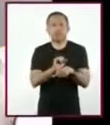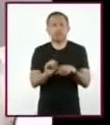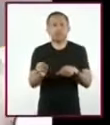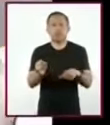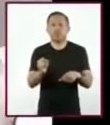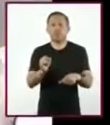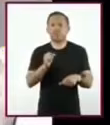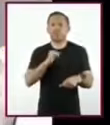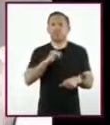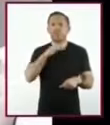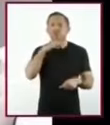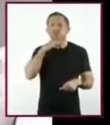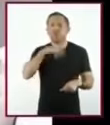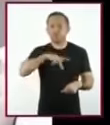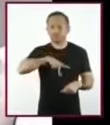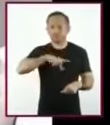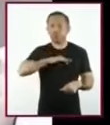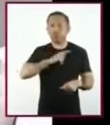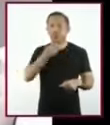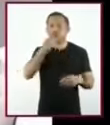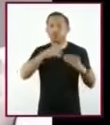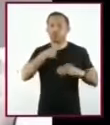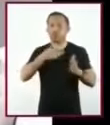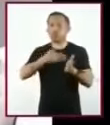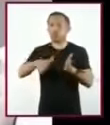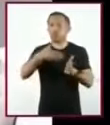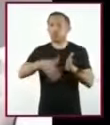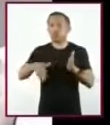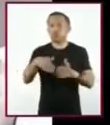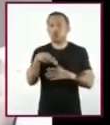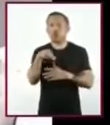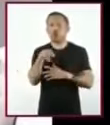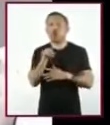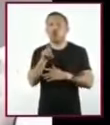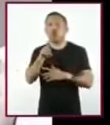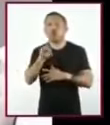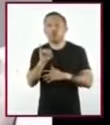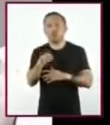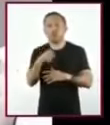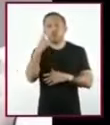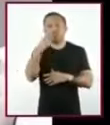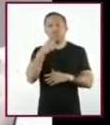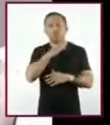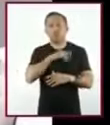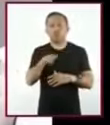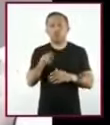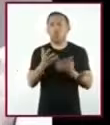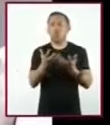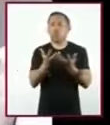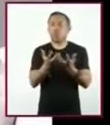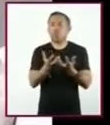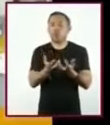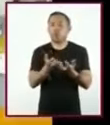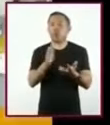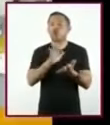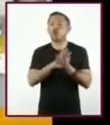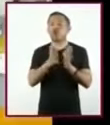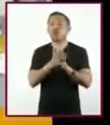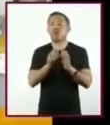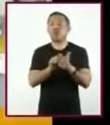desintoxicantes. Vas a ver que como esto tiene mucho jugo, el alga nori aquí te va a ayudar a absorber y que la tortilla no se